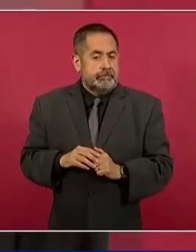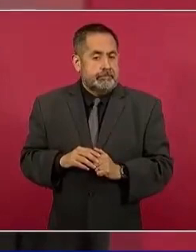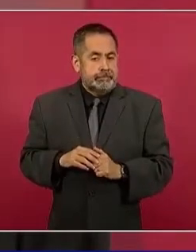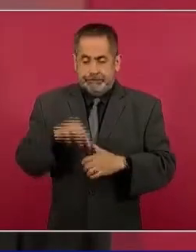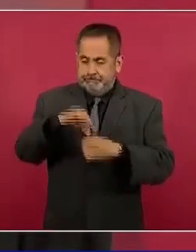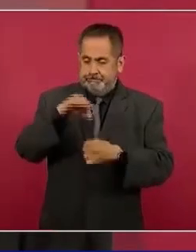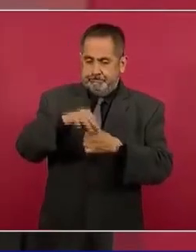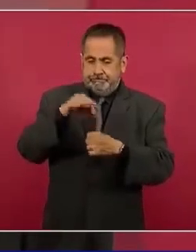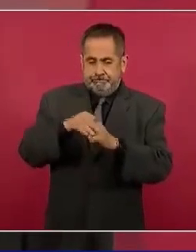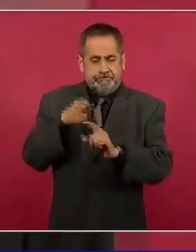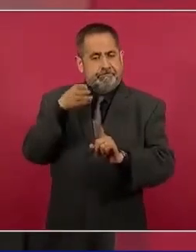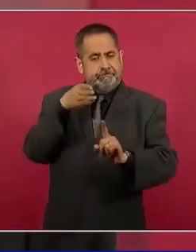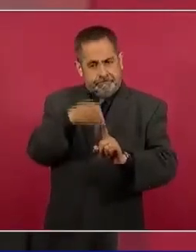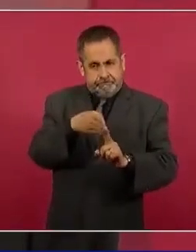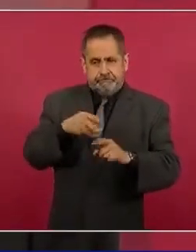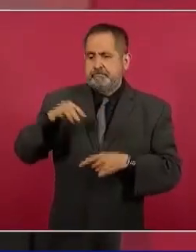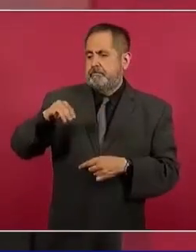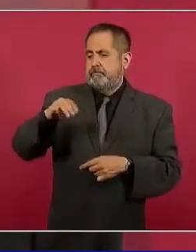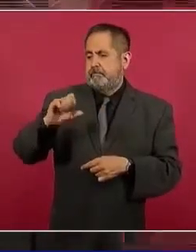por Macron.